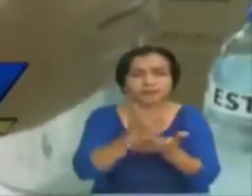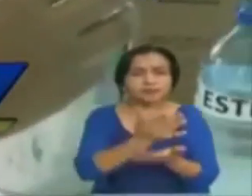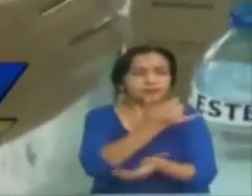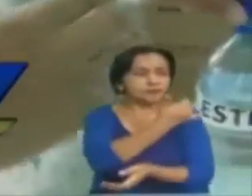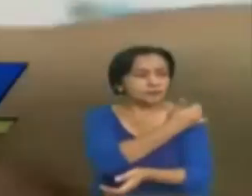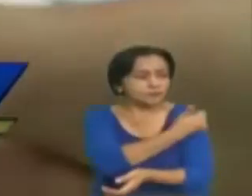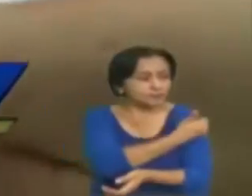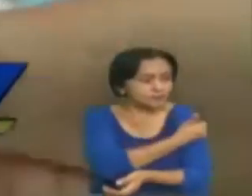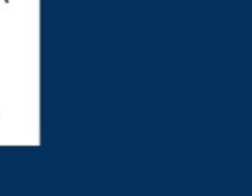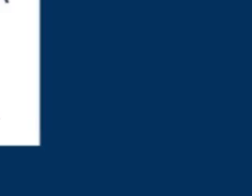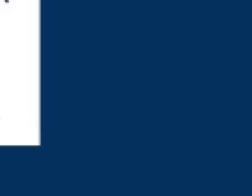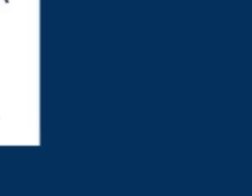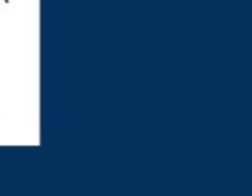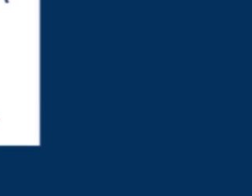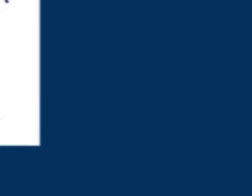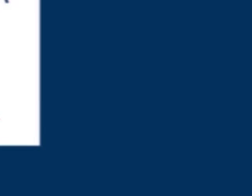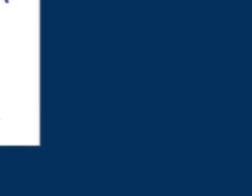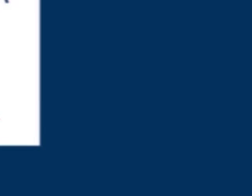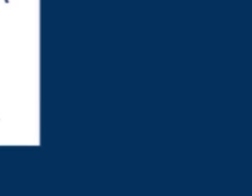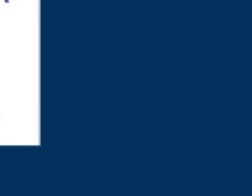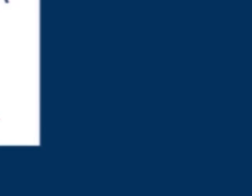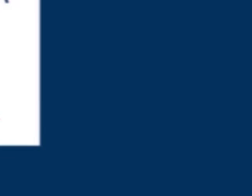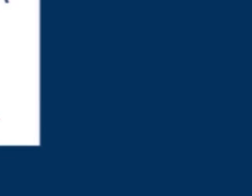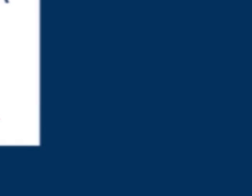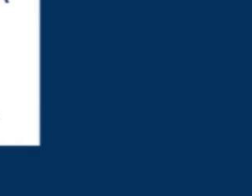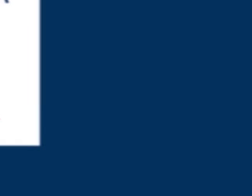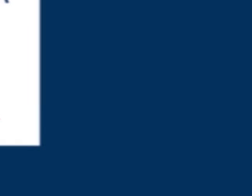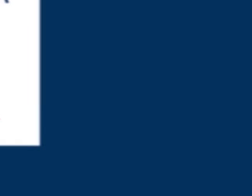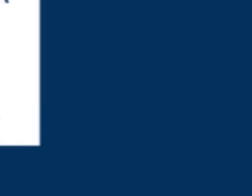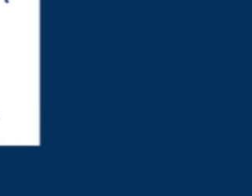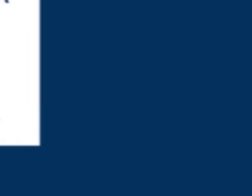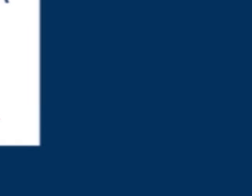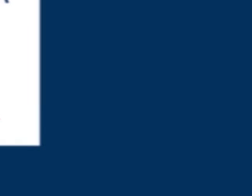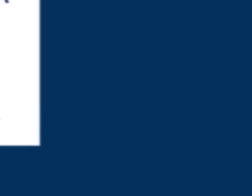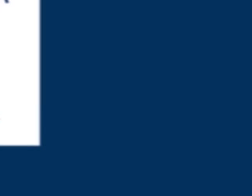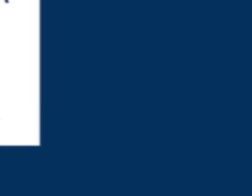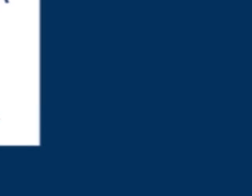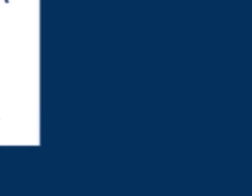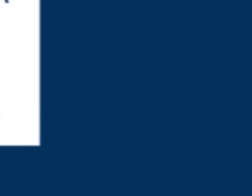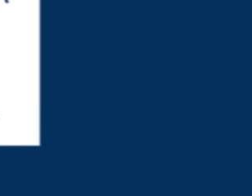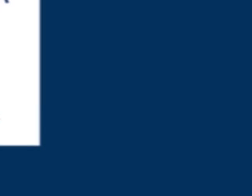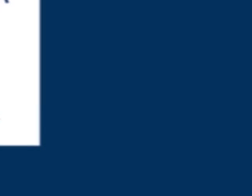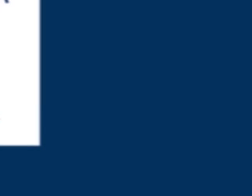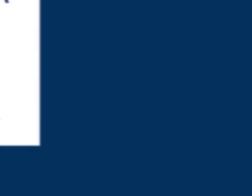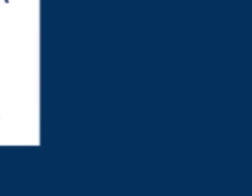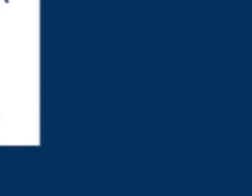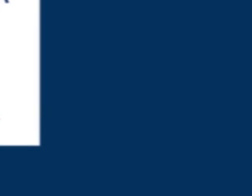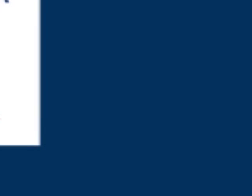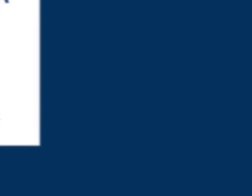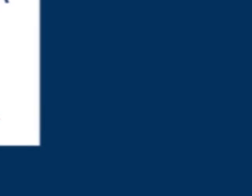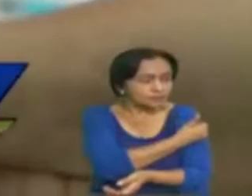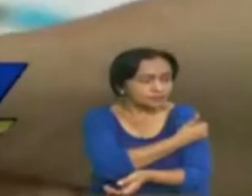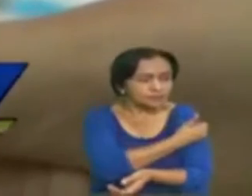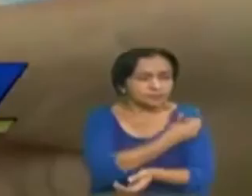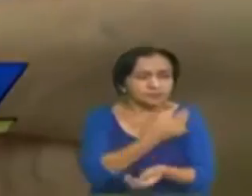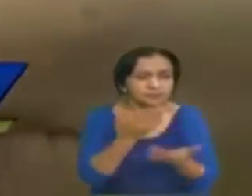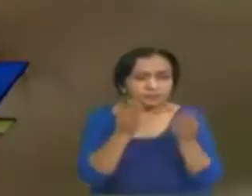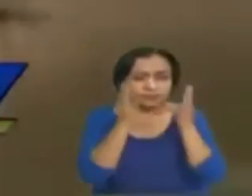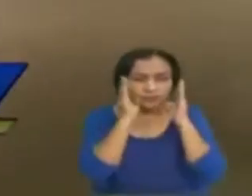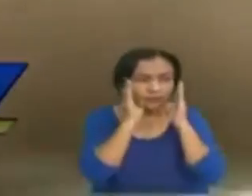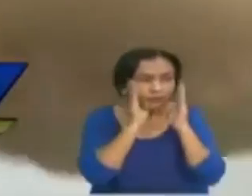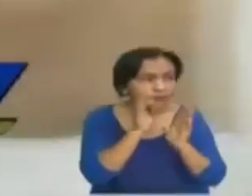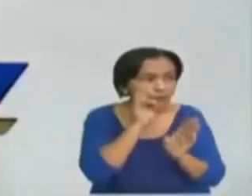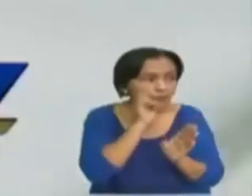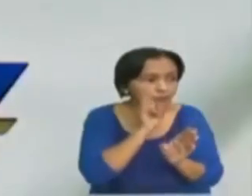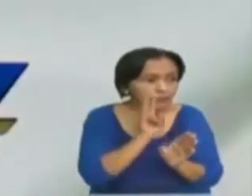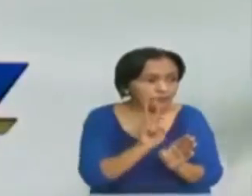Tomás, Santo del Norte, Centro de Salud Rigoberto López Pérez, Héroe Nacional, a las 8 de la mañana, Cinco